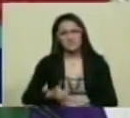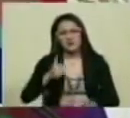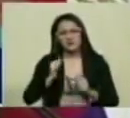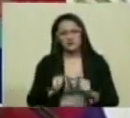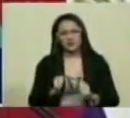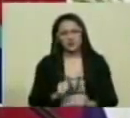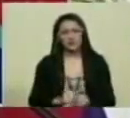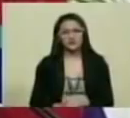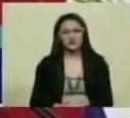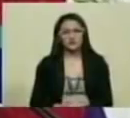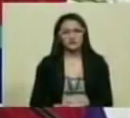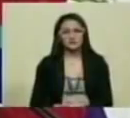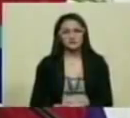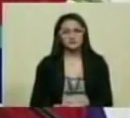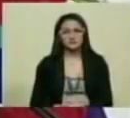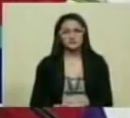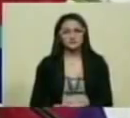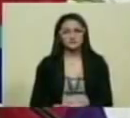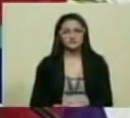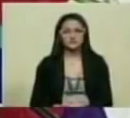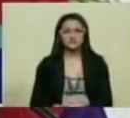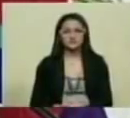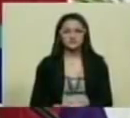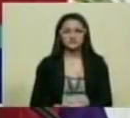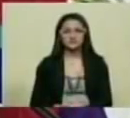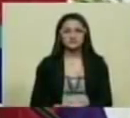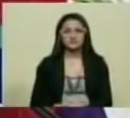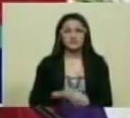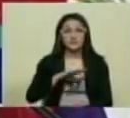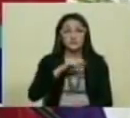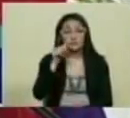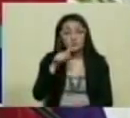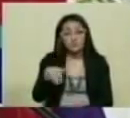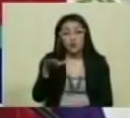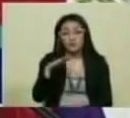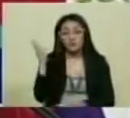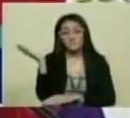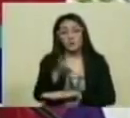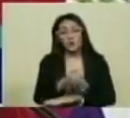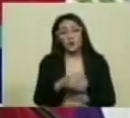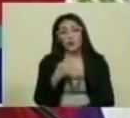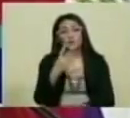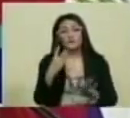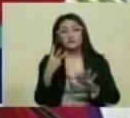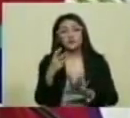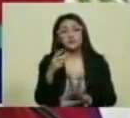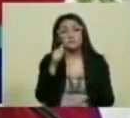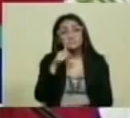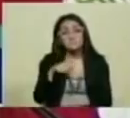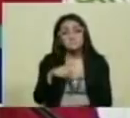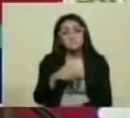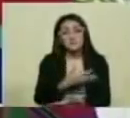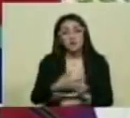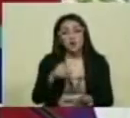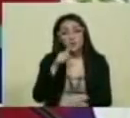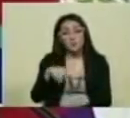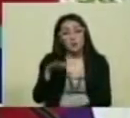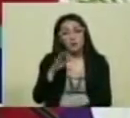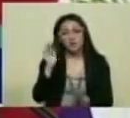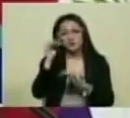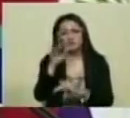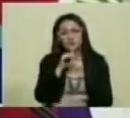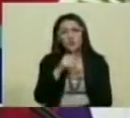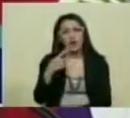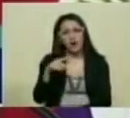ese imperio algún día tiene que caer. Y lo va a tumbar su propio pueblo, lo va a tumbar. 43 millones de pueblos que nadie los atiende. Ustedes saben que allá hay